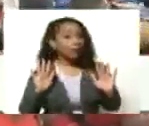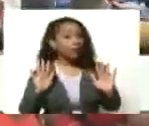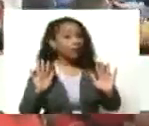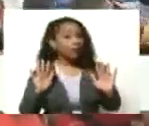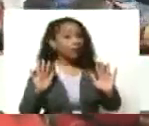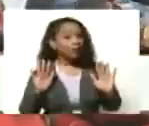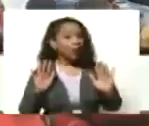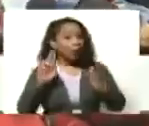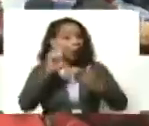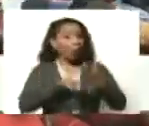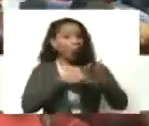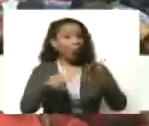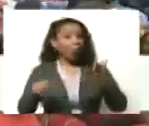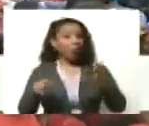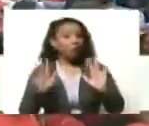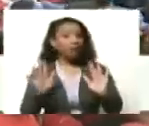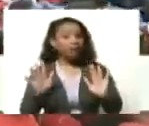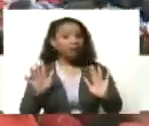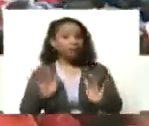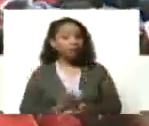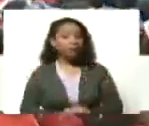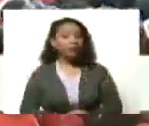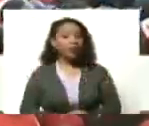Queda eliminado.